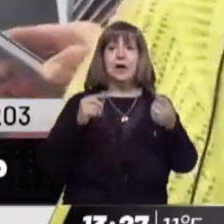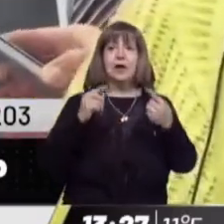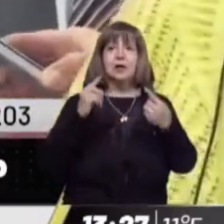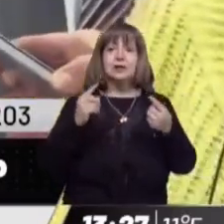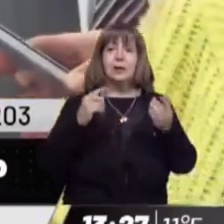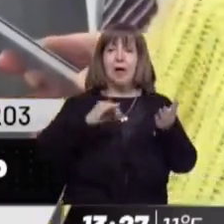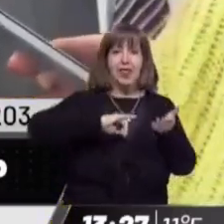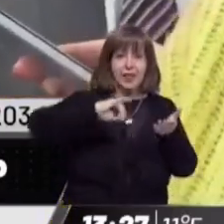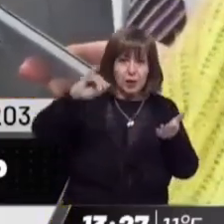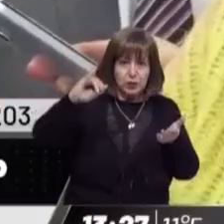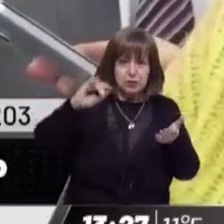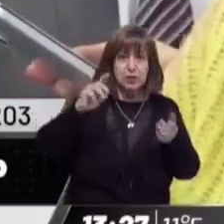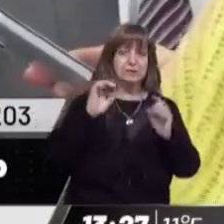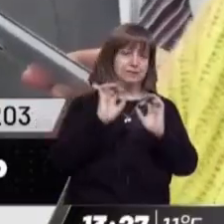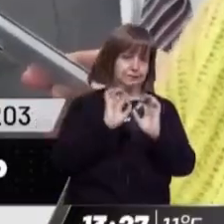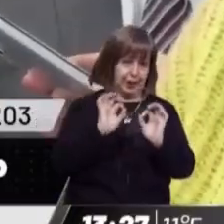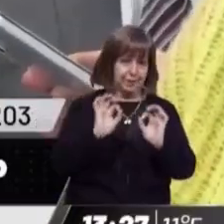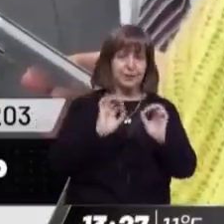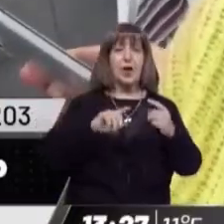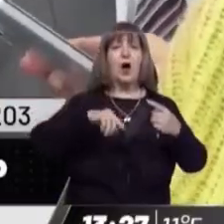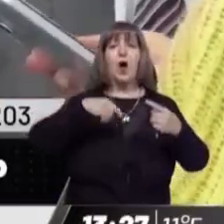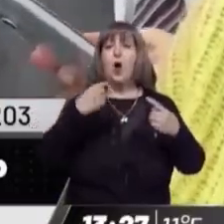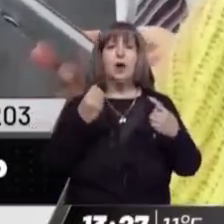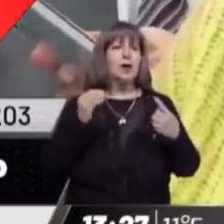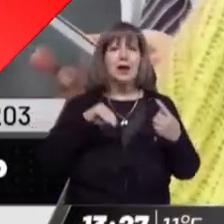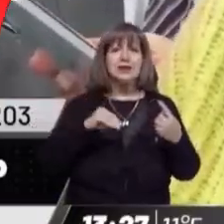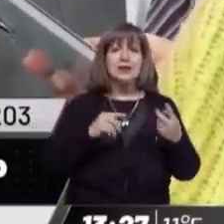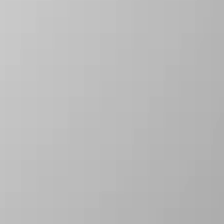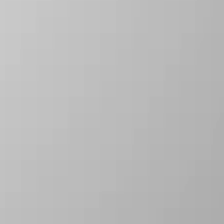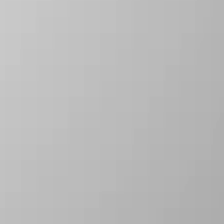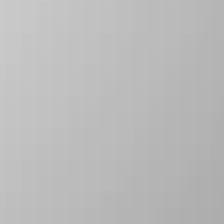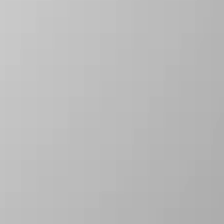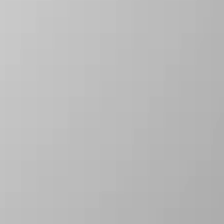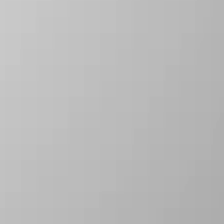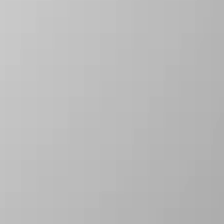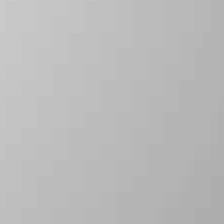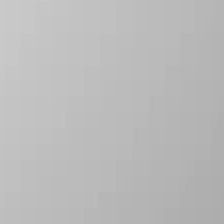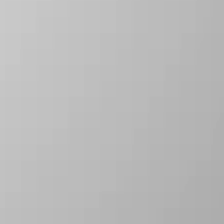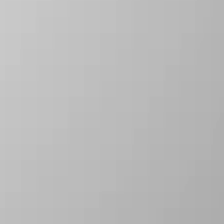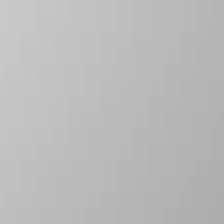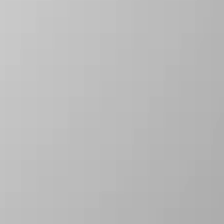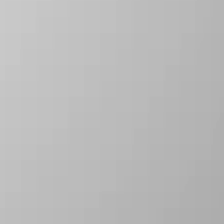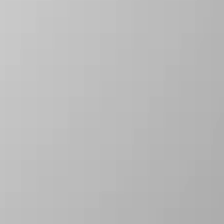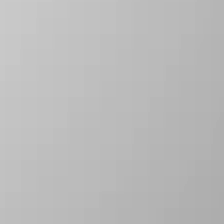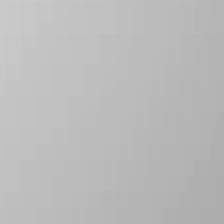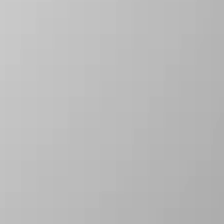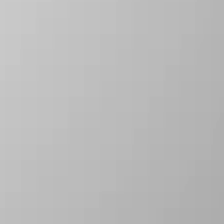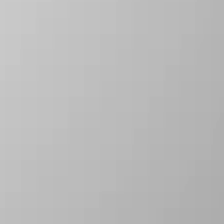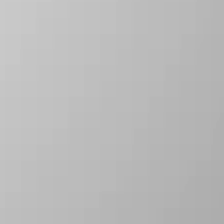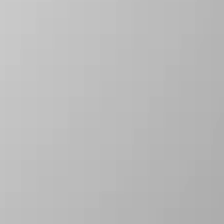hacer denuncias, sino que se puede seguir las causas, las denuncias online que se hayan generado a través del chatbot,